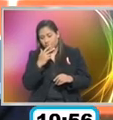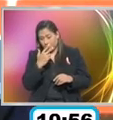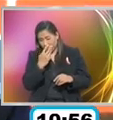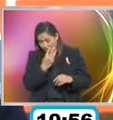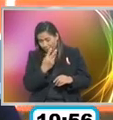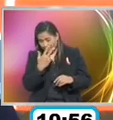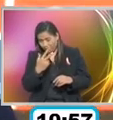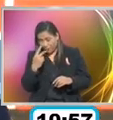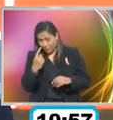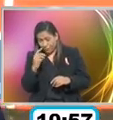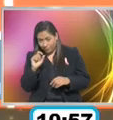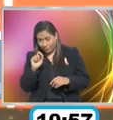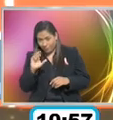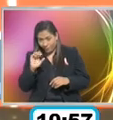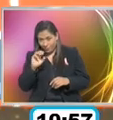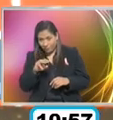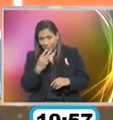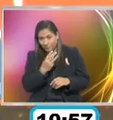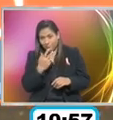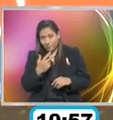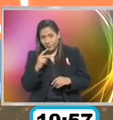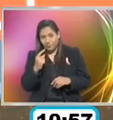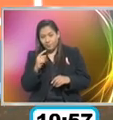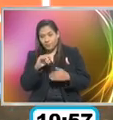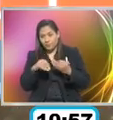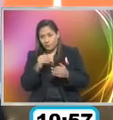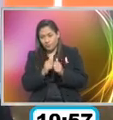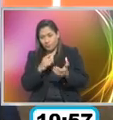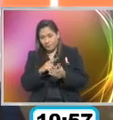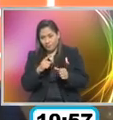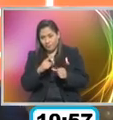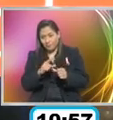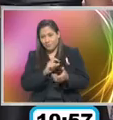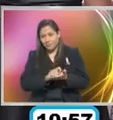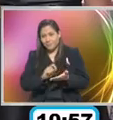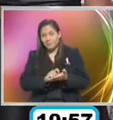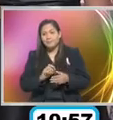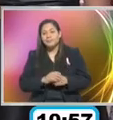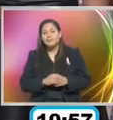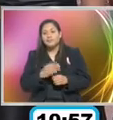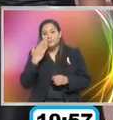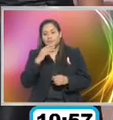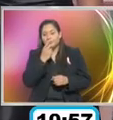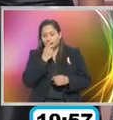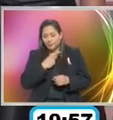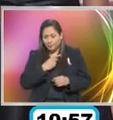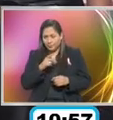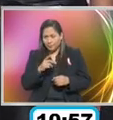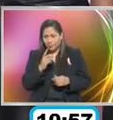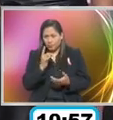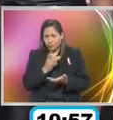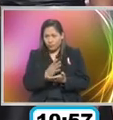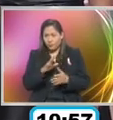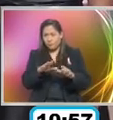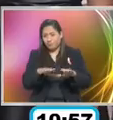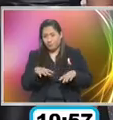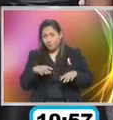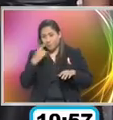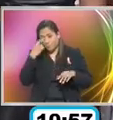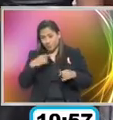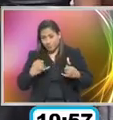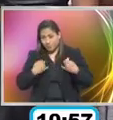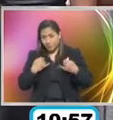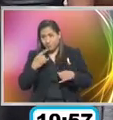www.381.com.mx y en las demás 381 todo con letra. Perfecto. Además, ya me dijeron de que no es solamente un espectáculo para